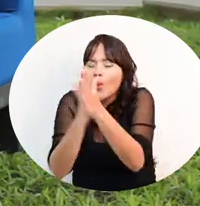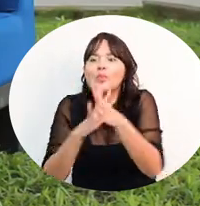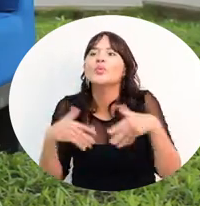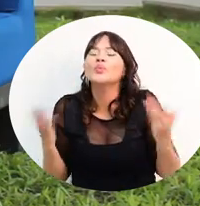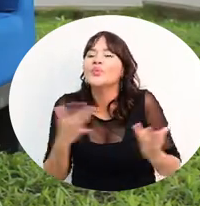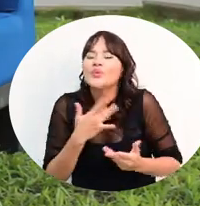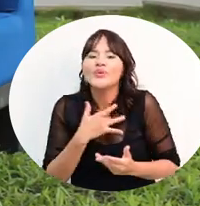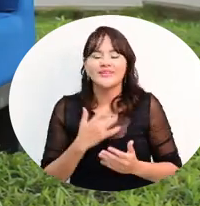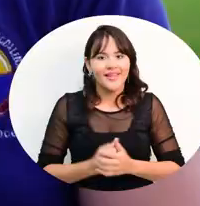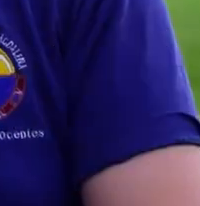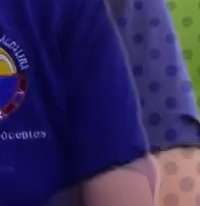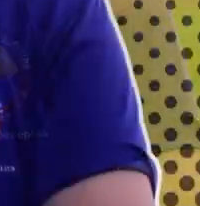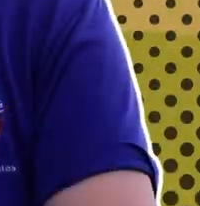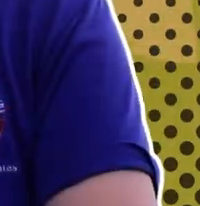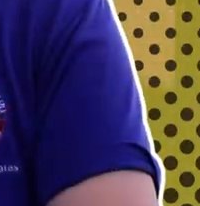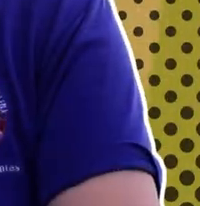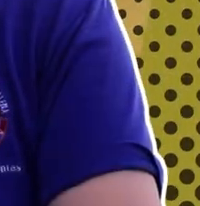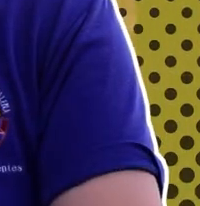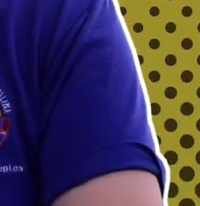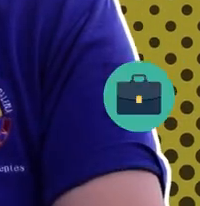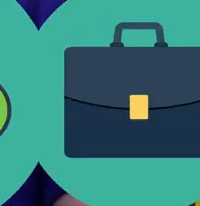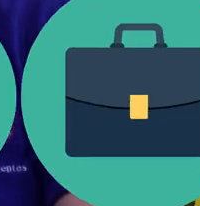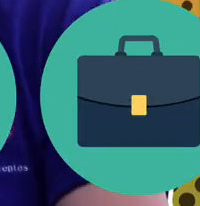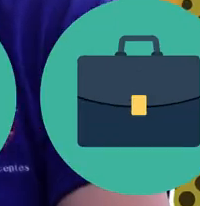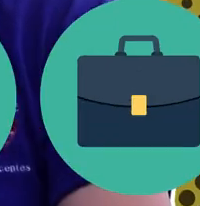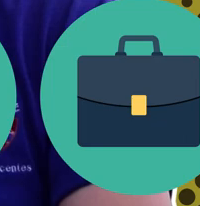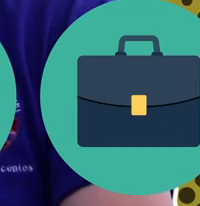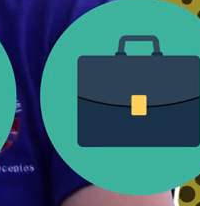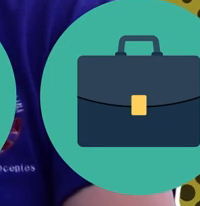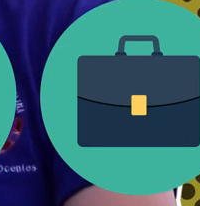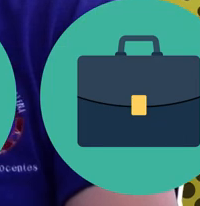sea, ¿cómo fue ese logro?